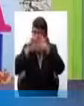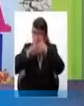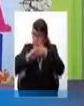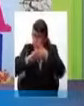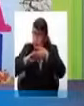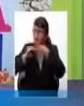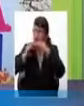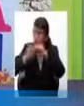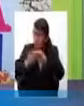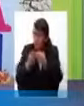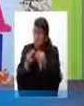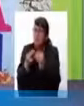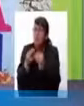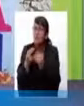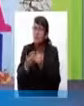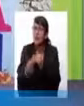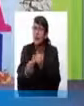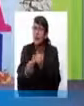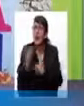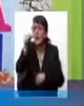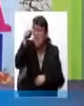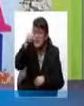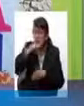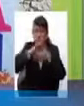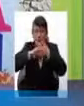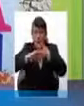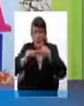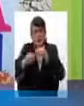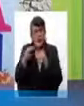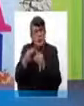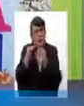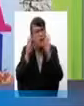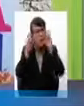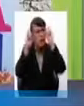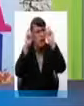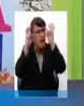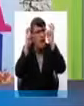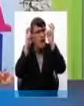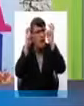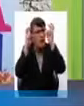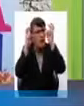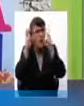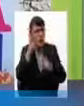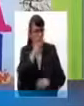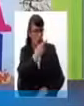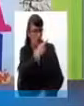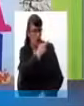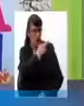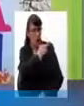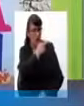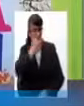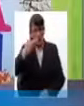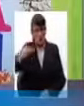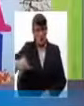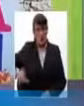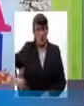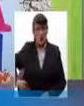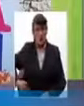poder llegar a la mayoría de su población. En este caso, nosotros seguimos todavía bastante retrasaditos.